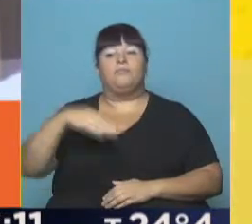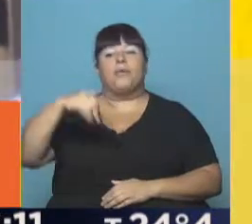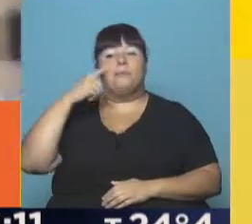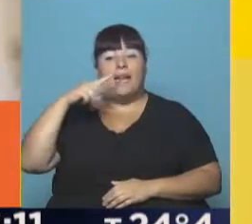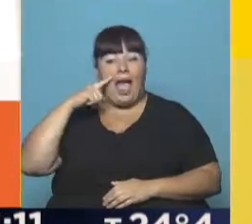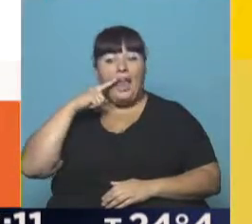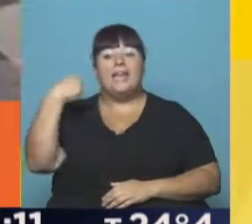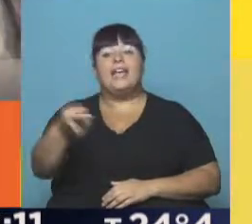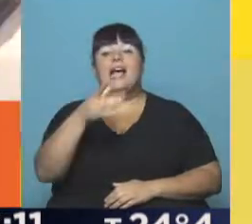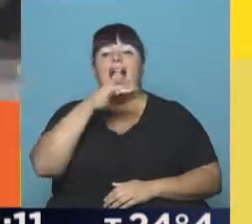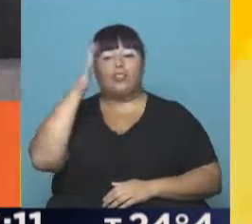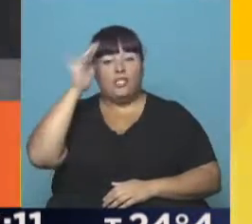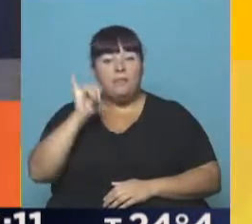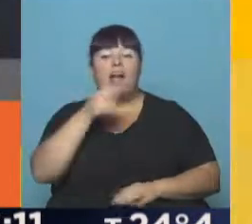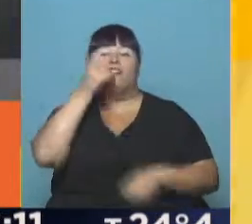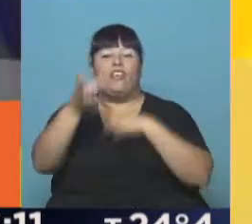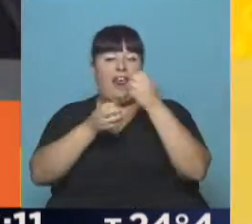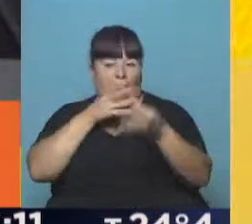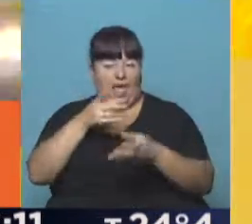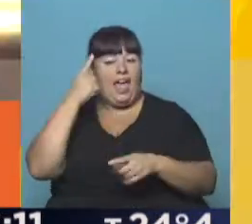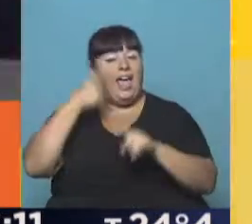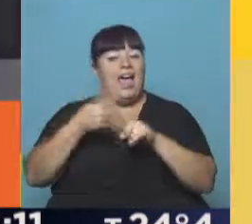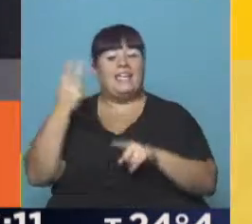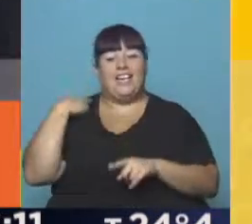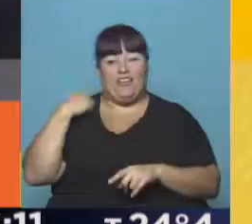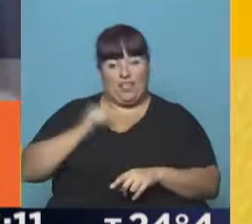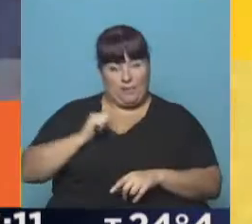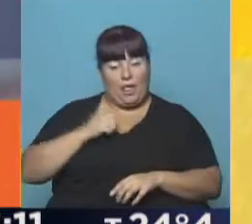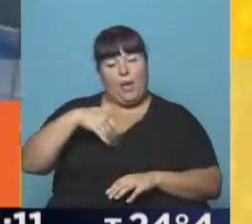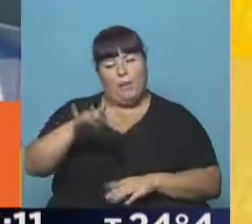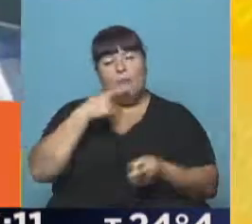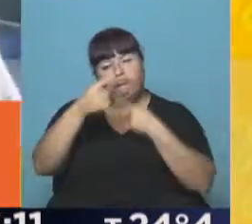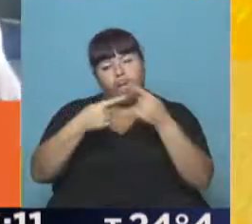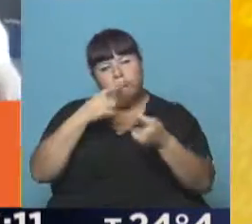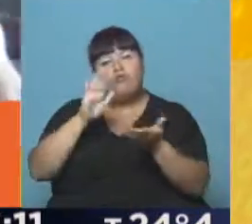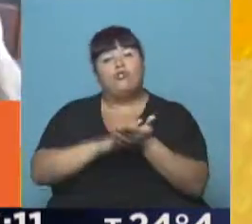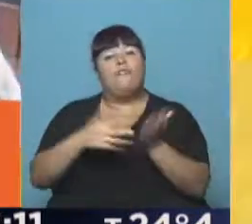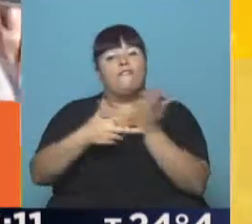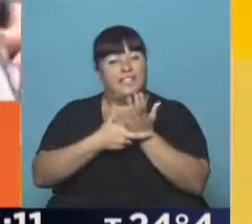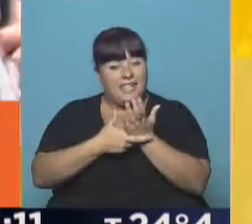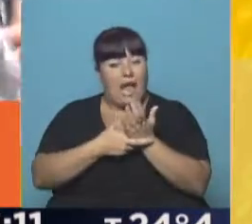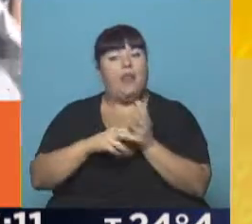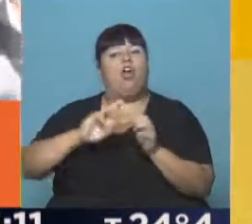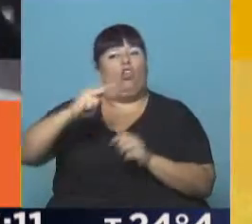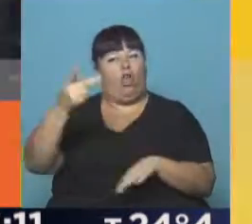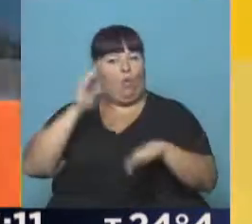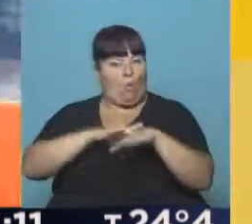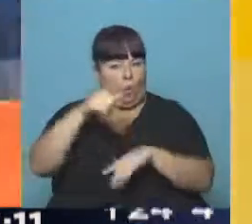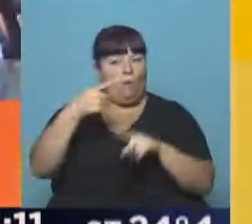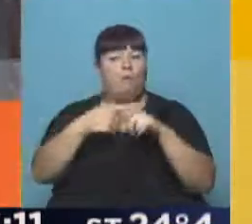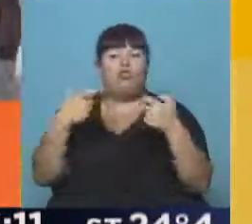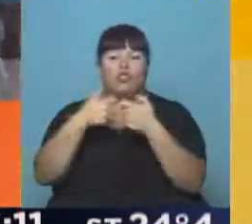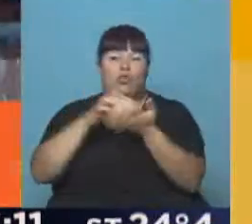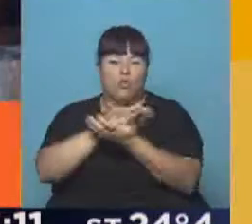Milani declara el 14 de marzo. El ex jefe del ejército será indagado luego que la fiscal ampliara la imputación por